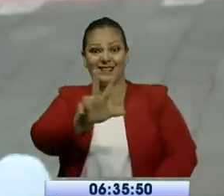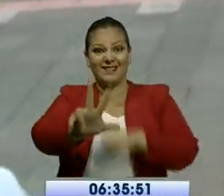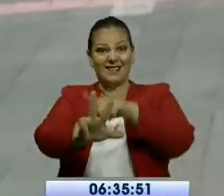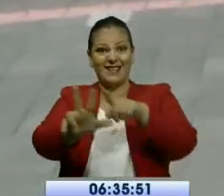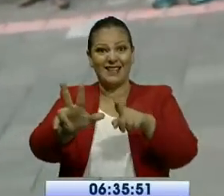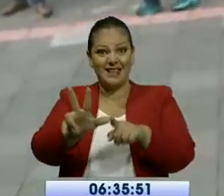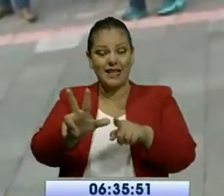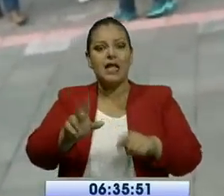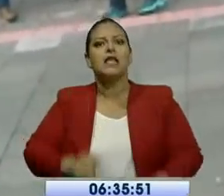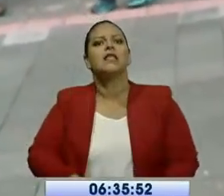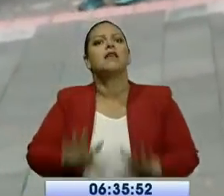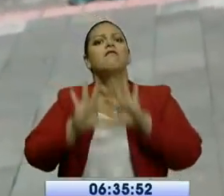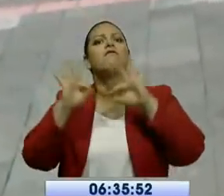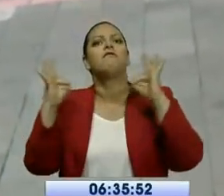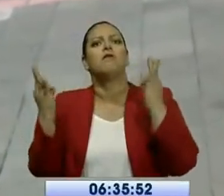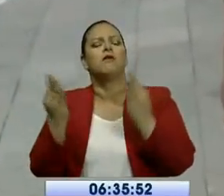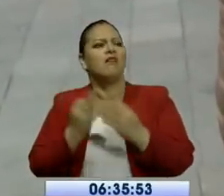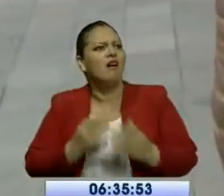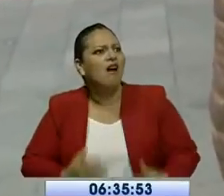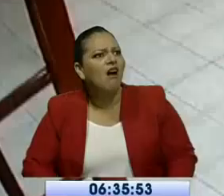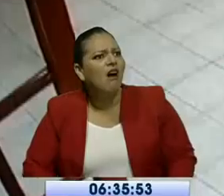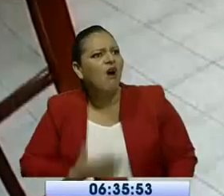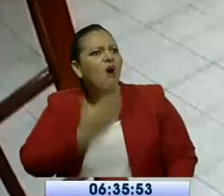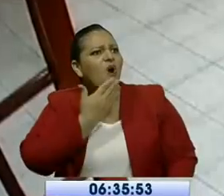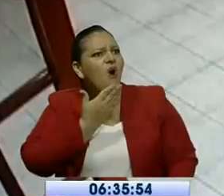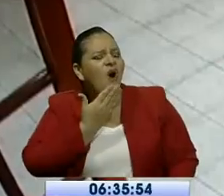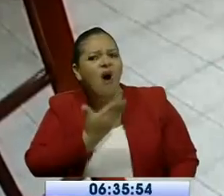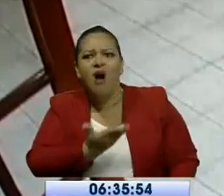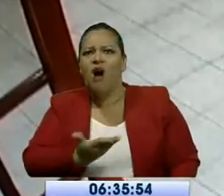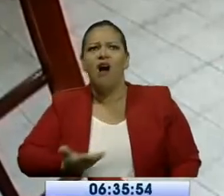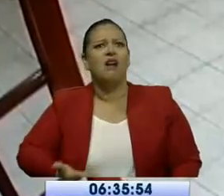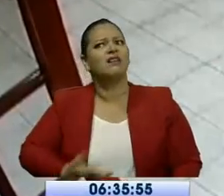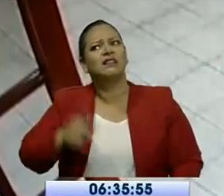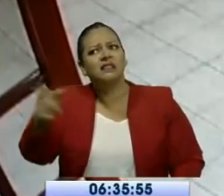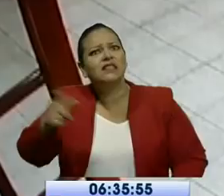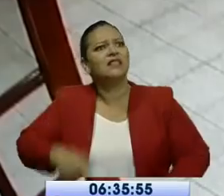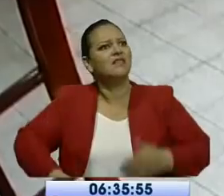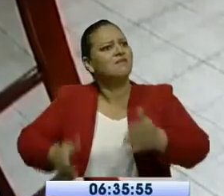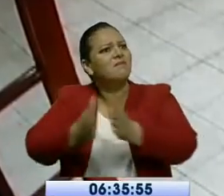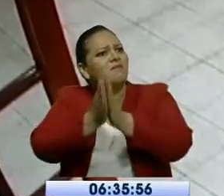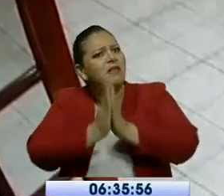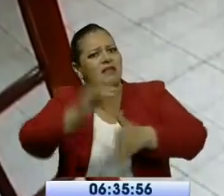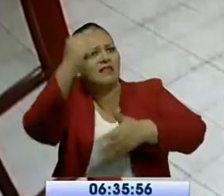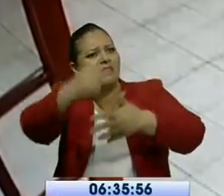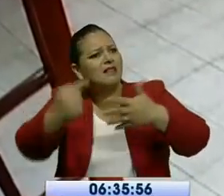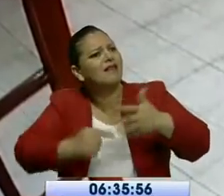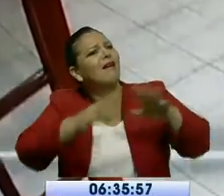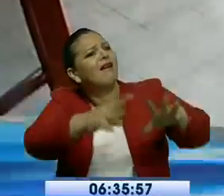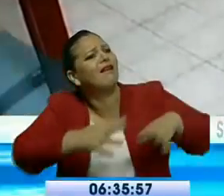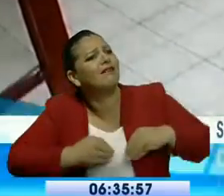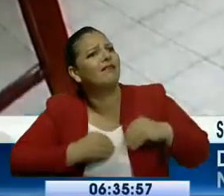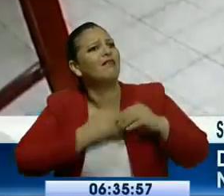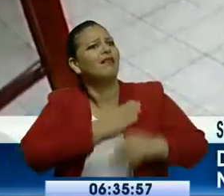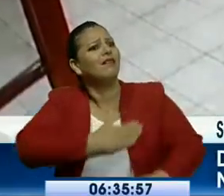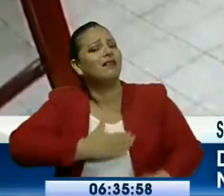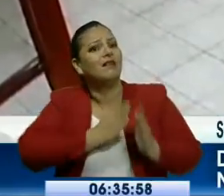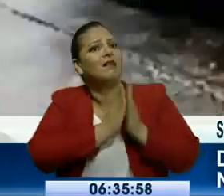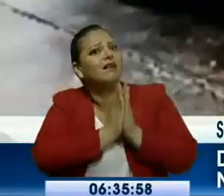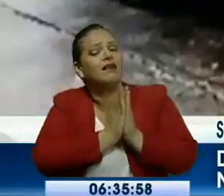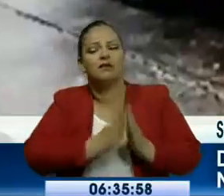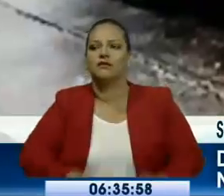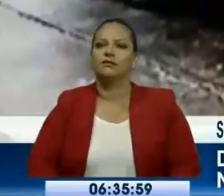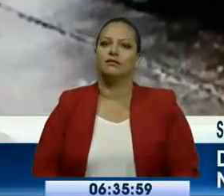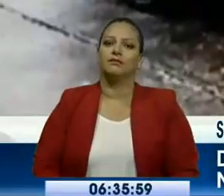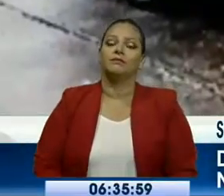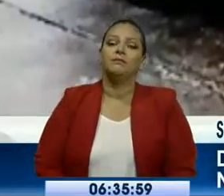Fue un balde de agua fría para las tres familias al enterarse que no hay un proceso de negociación para rescatar a sus seres queridos secuestrados por disidentes